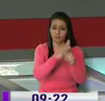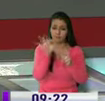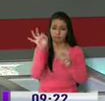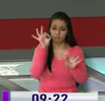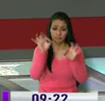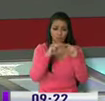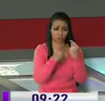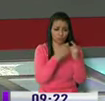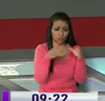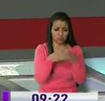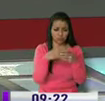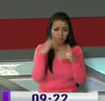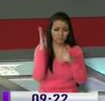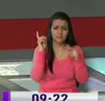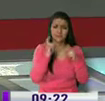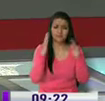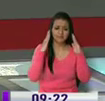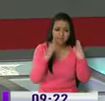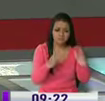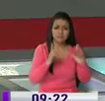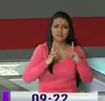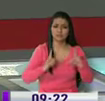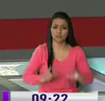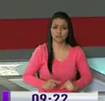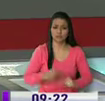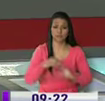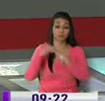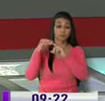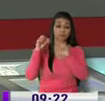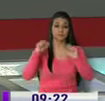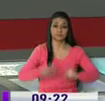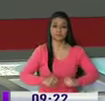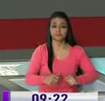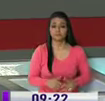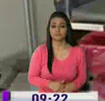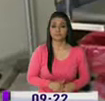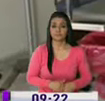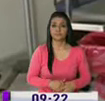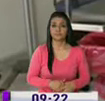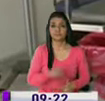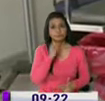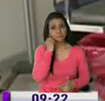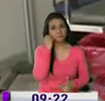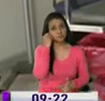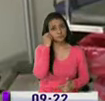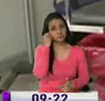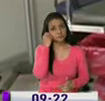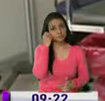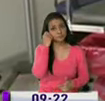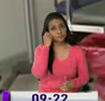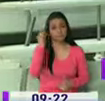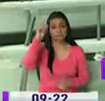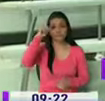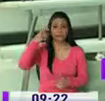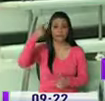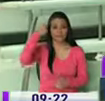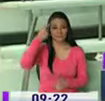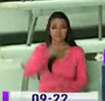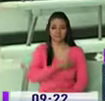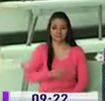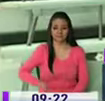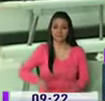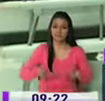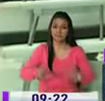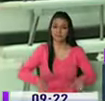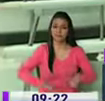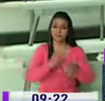a grupos vulnerables que necesiten atención prioritaria. Una de las propuestas con las que el gobierno del presidente Lenín